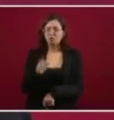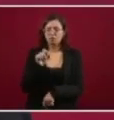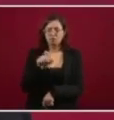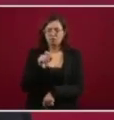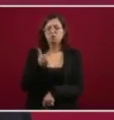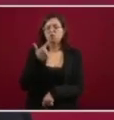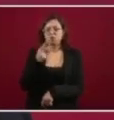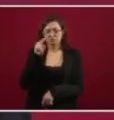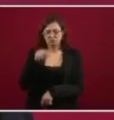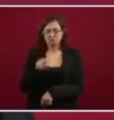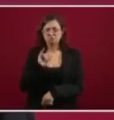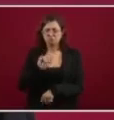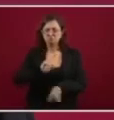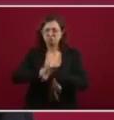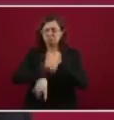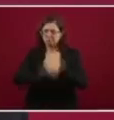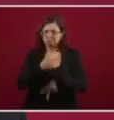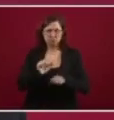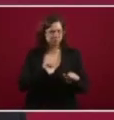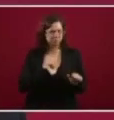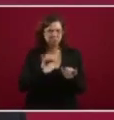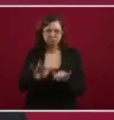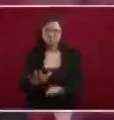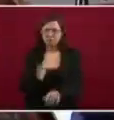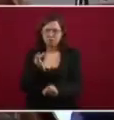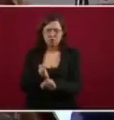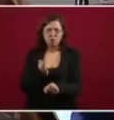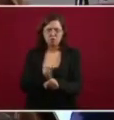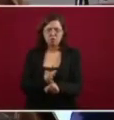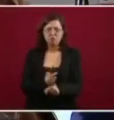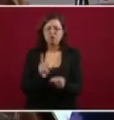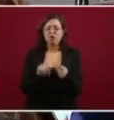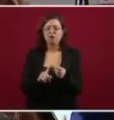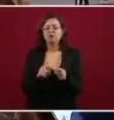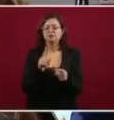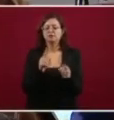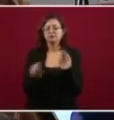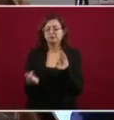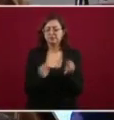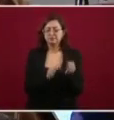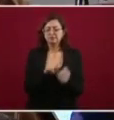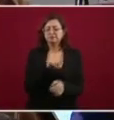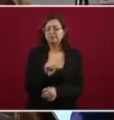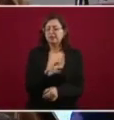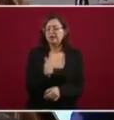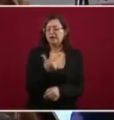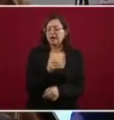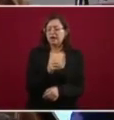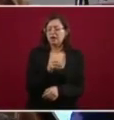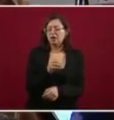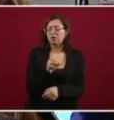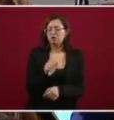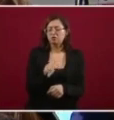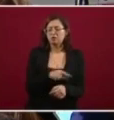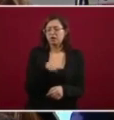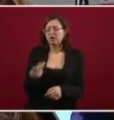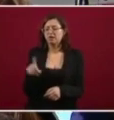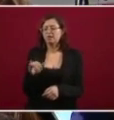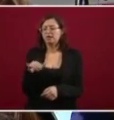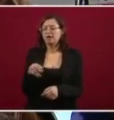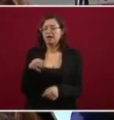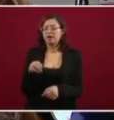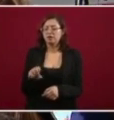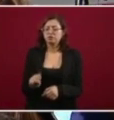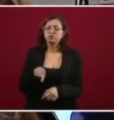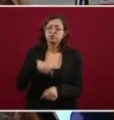la Guardia Nacional, tanto de Zaragoza como de Janos y